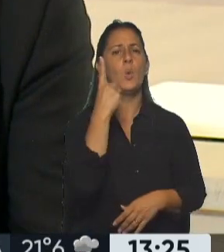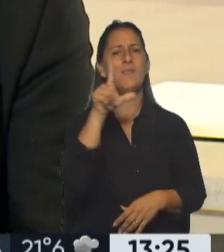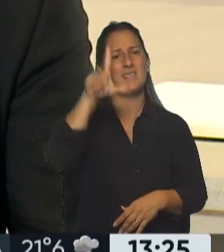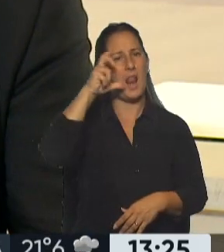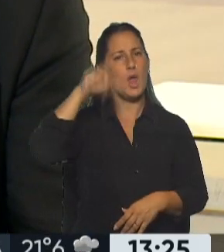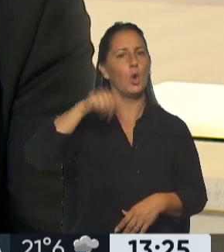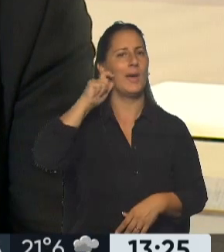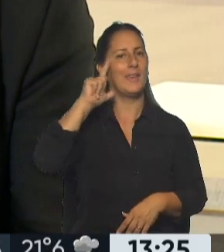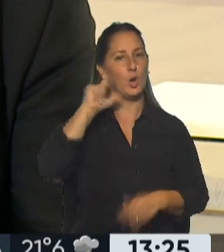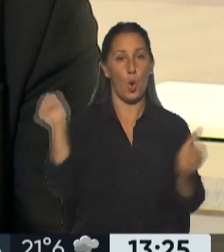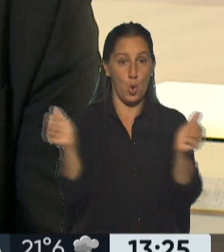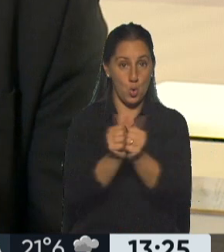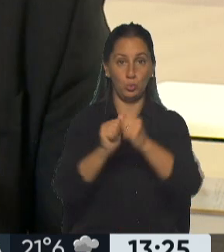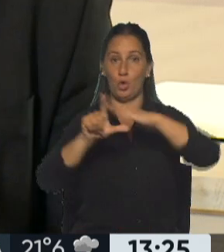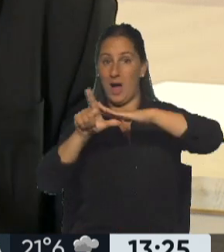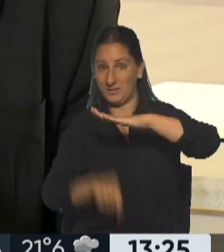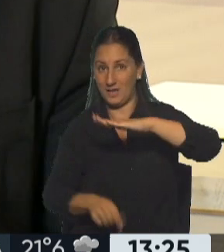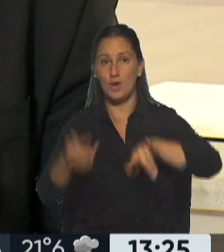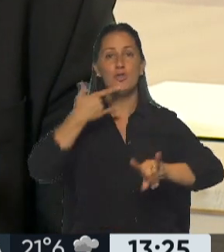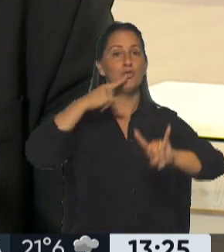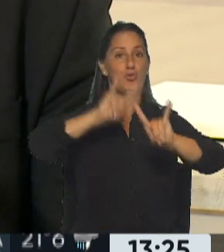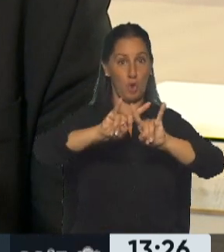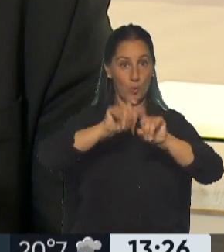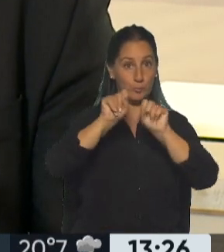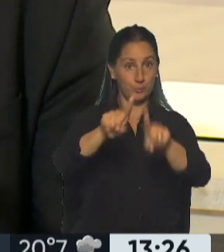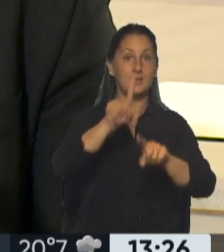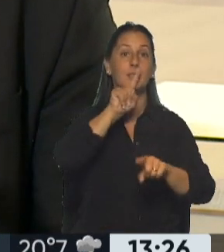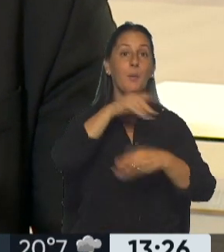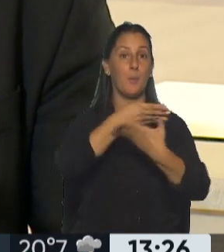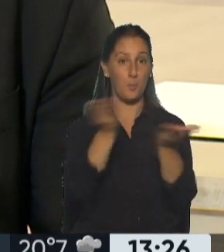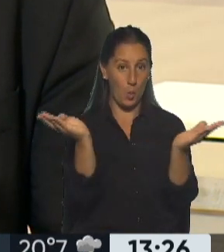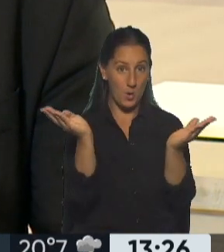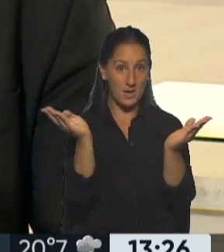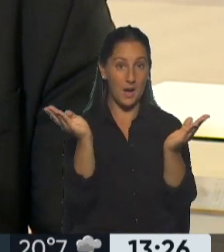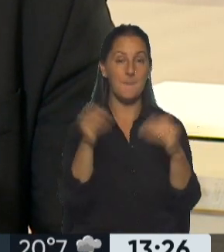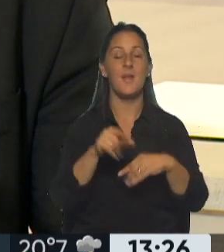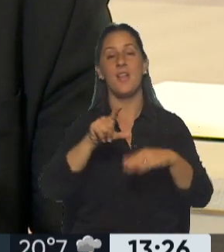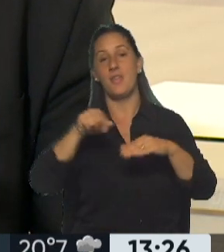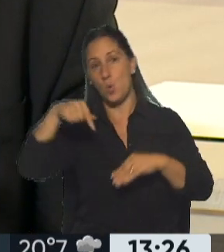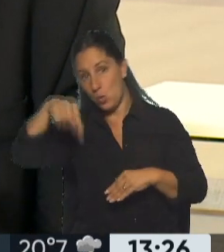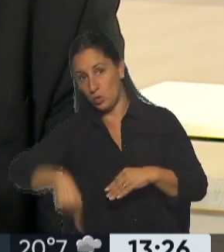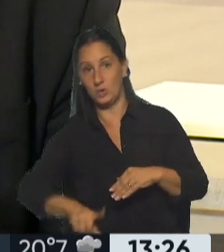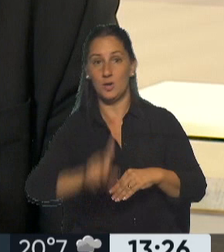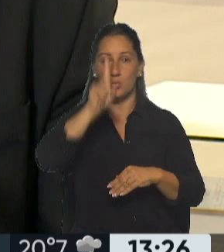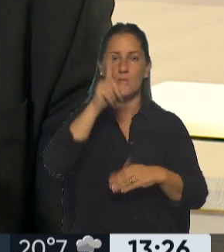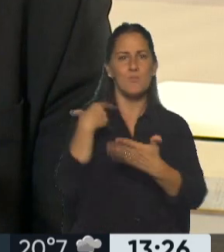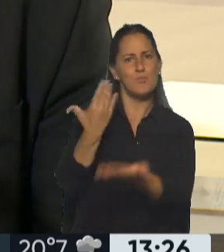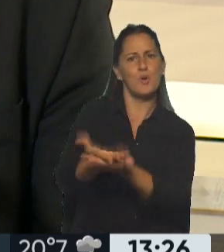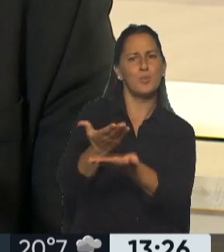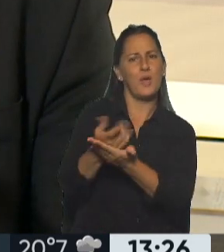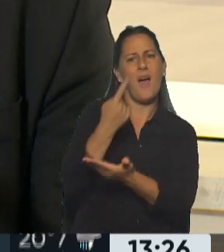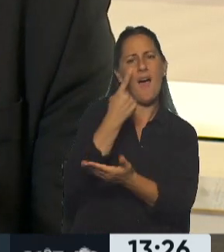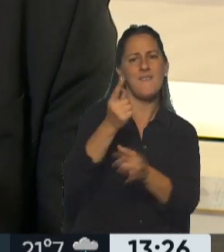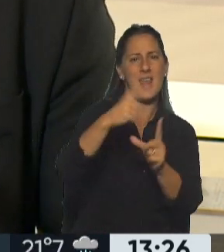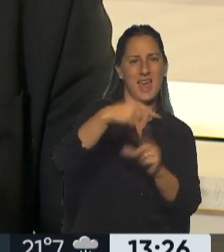Gieco a la Antártida, ¿no? Y después de un recital que hizo para la televisión pública de Ushuaia, La Quiaca, le propusimos ir a ver las estrellas y fuimos